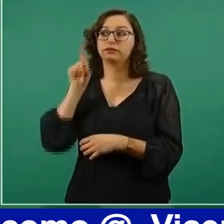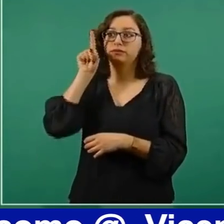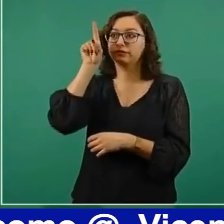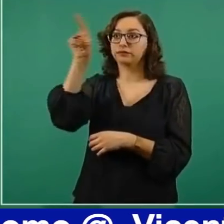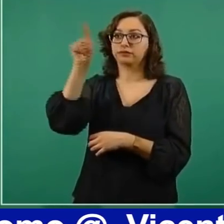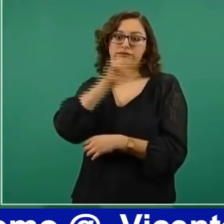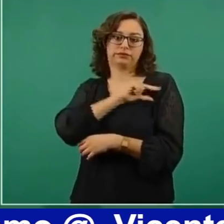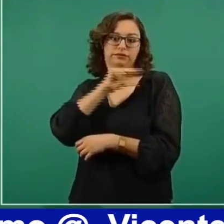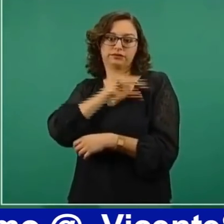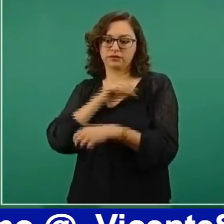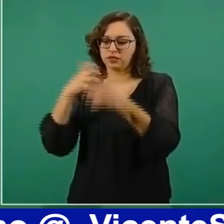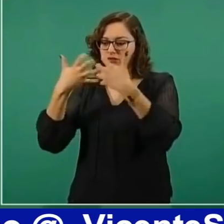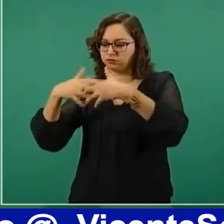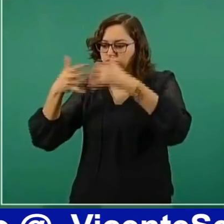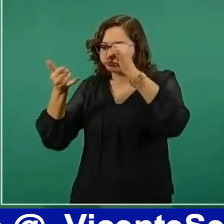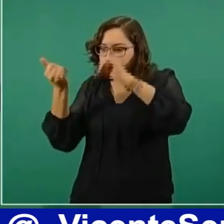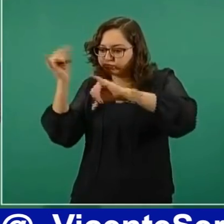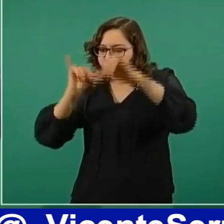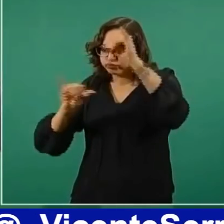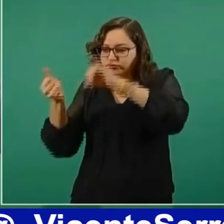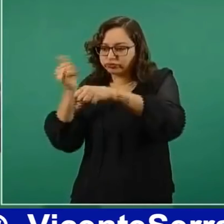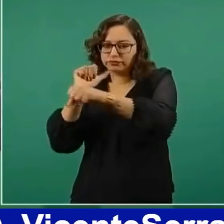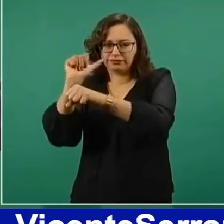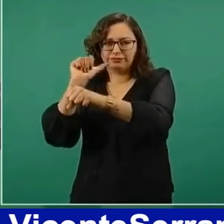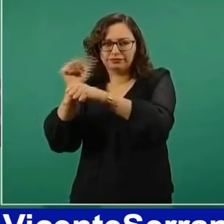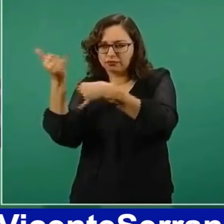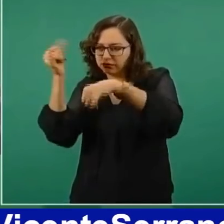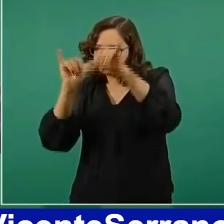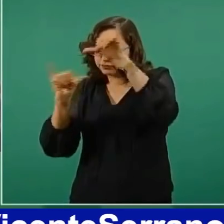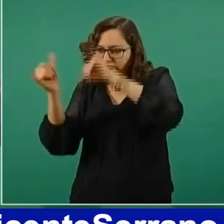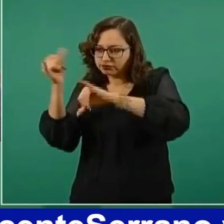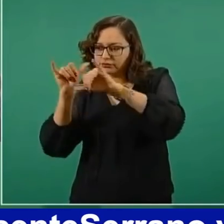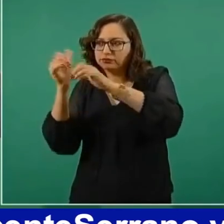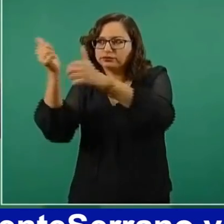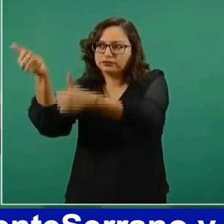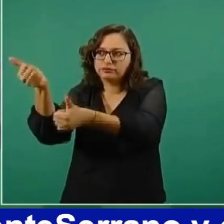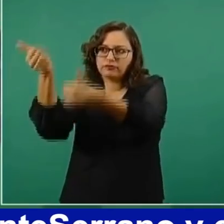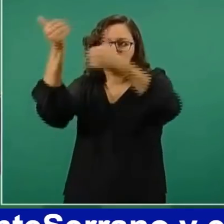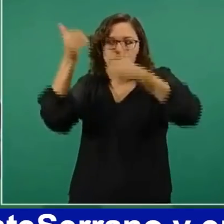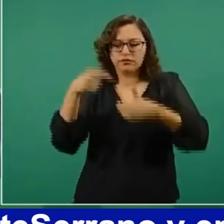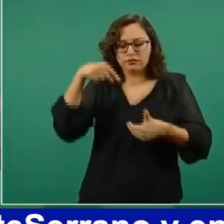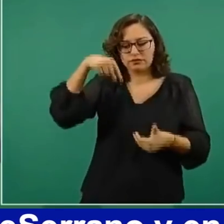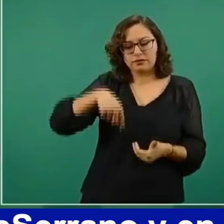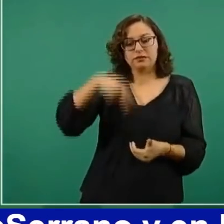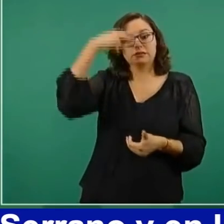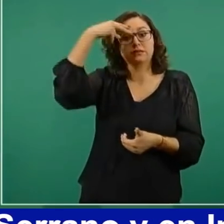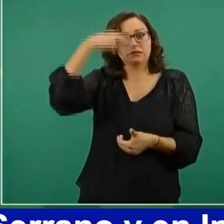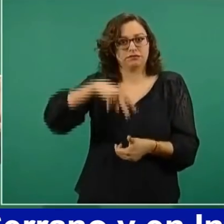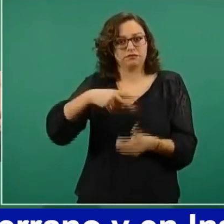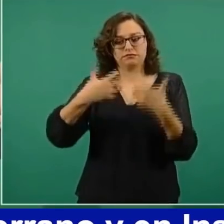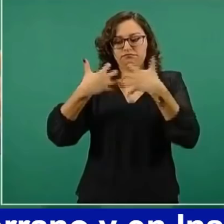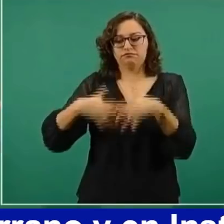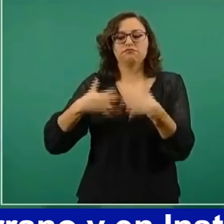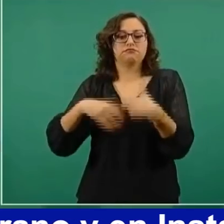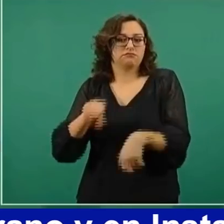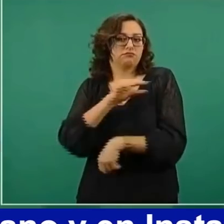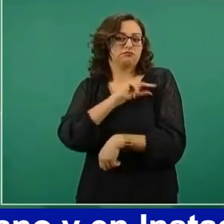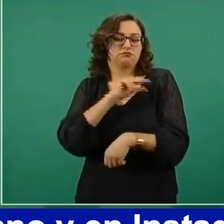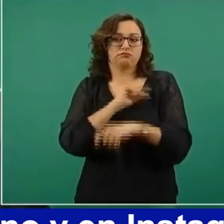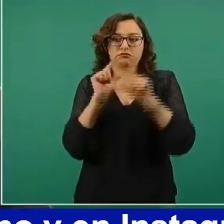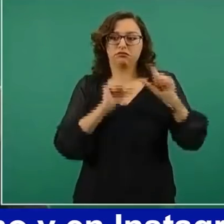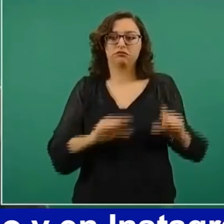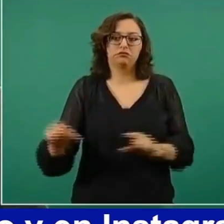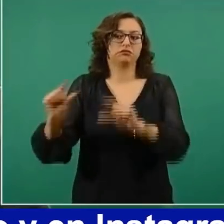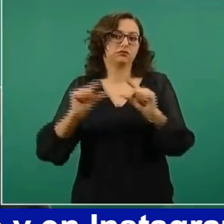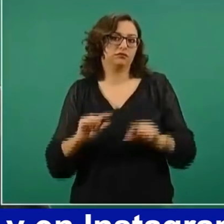un consorcio privado en Argentina, se envasa en una empresa privada en México, favorece a la respuesta a COVID.